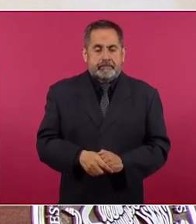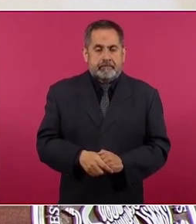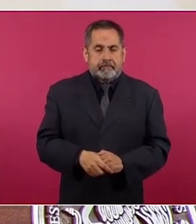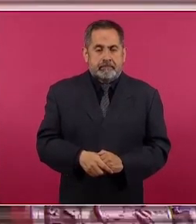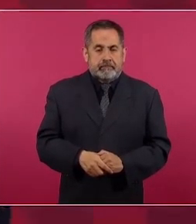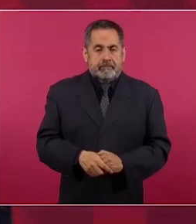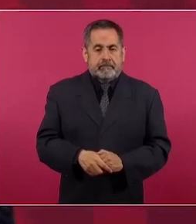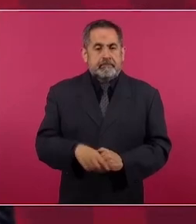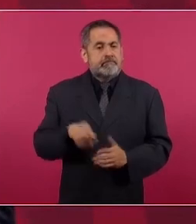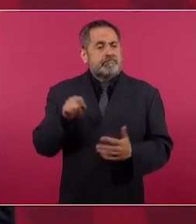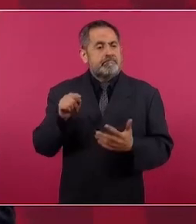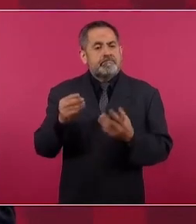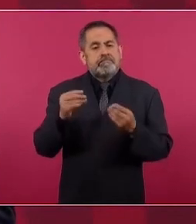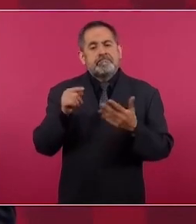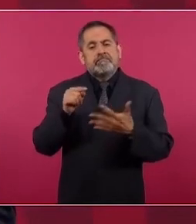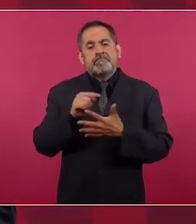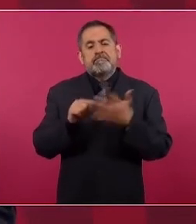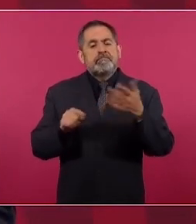mucho más que